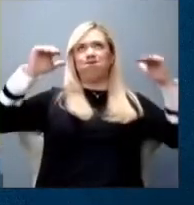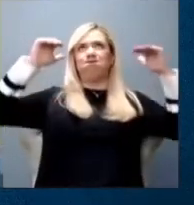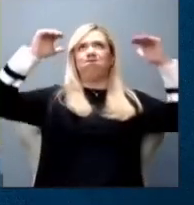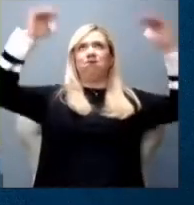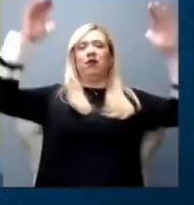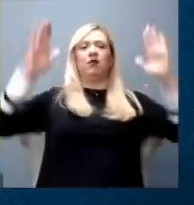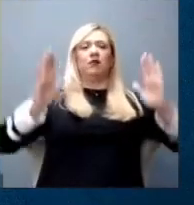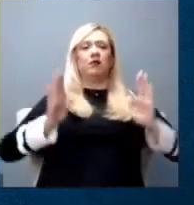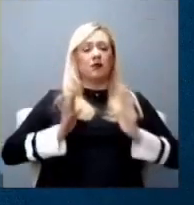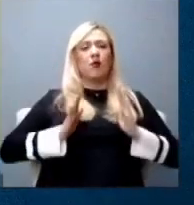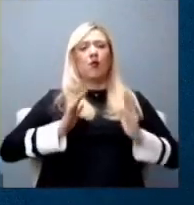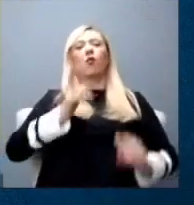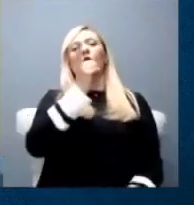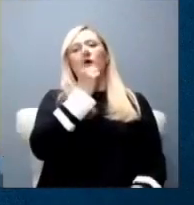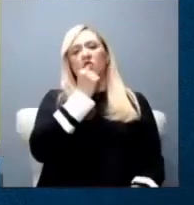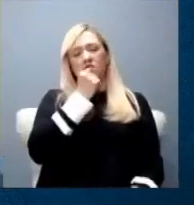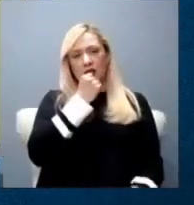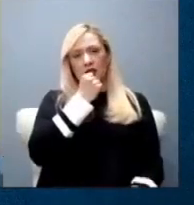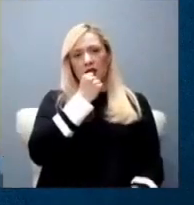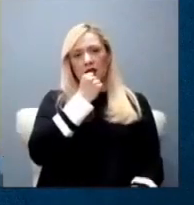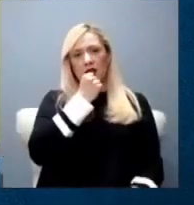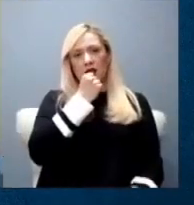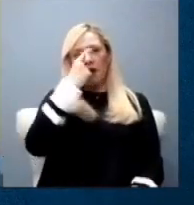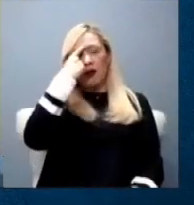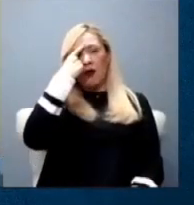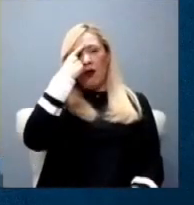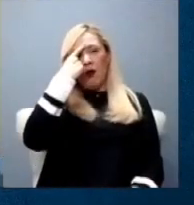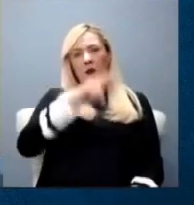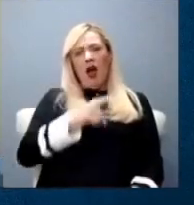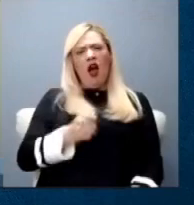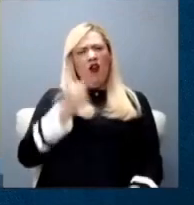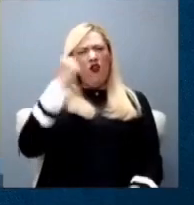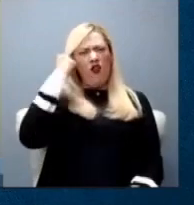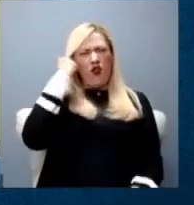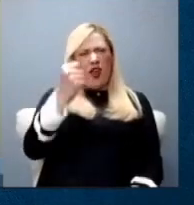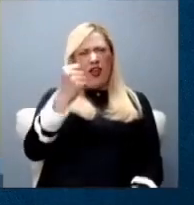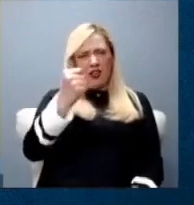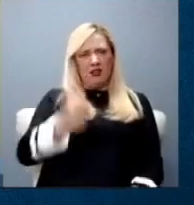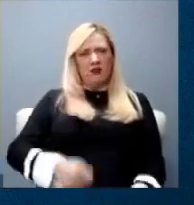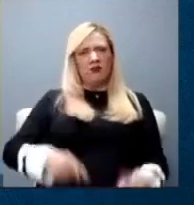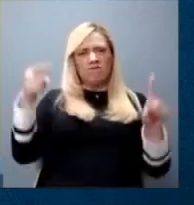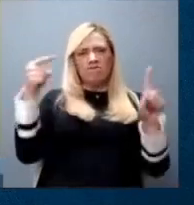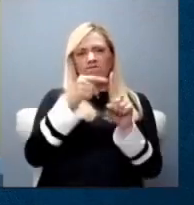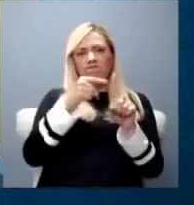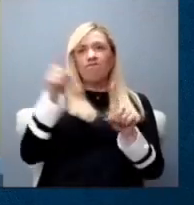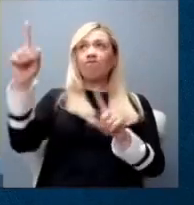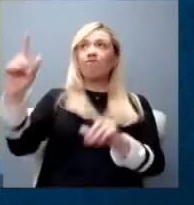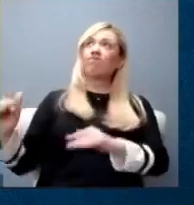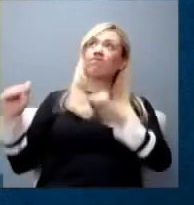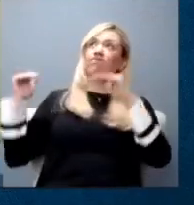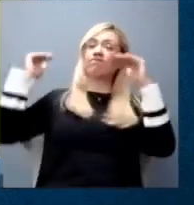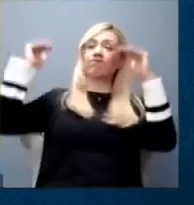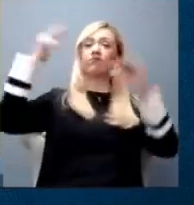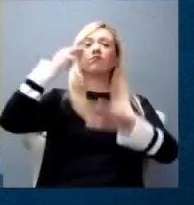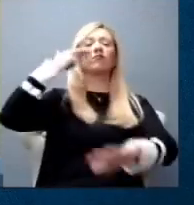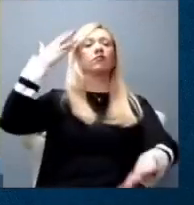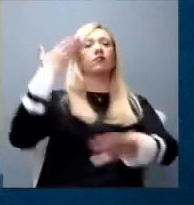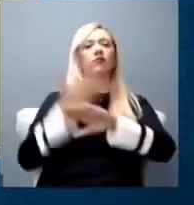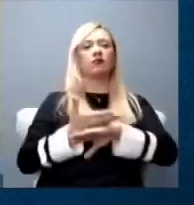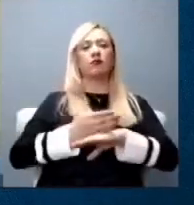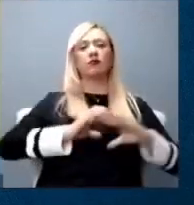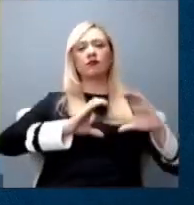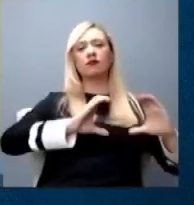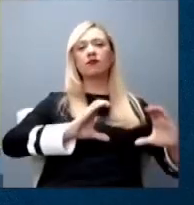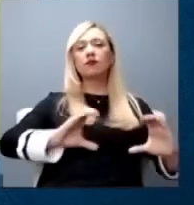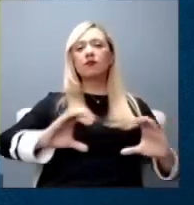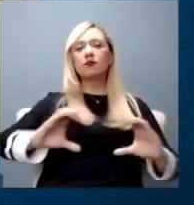y policiales, porque de lo que se trata es en mandar un mensaje contundente de que los superiores jerárquicos tienen una responsabilidad por aquellos